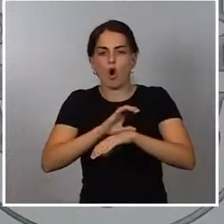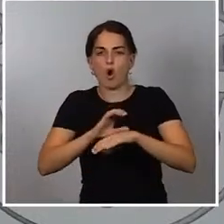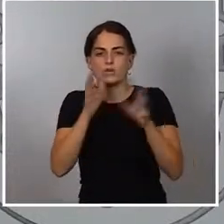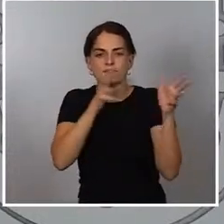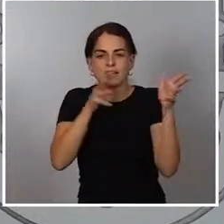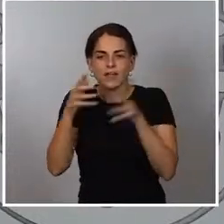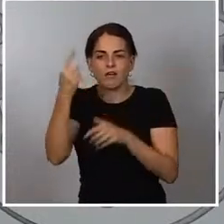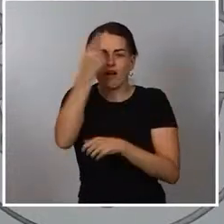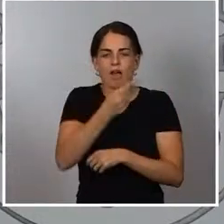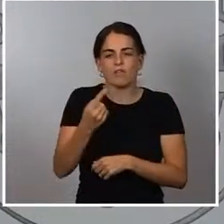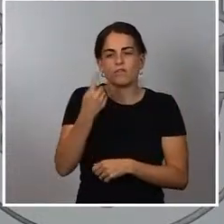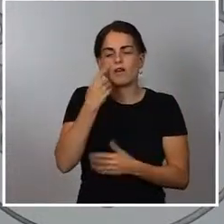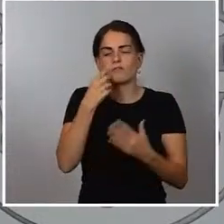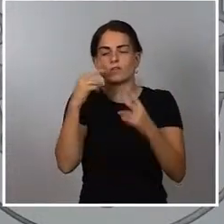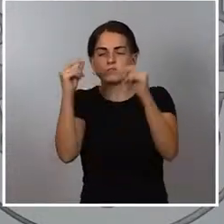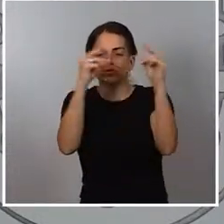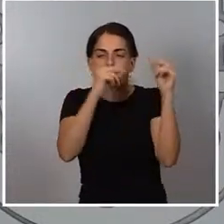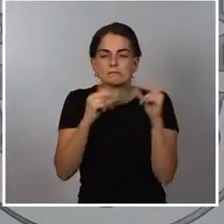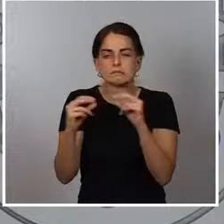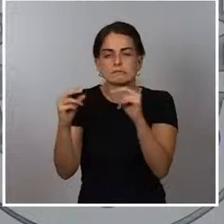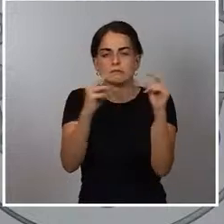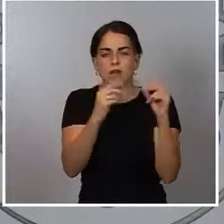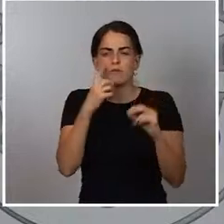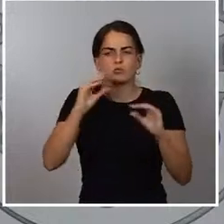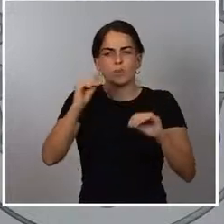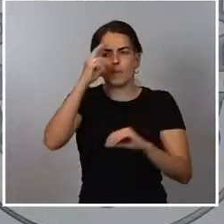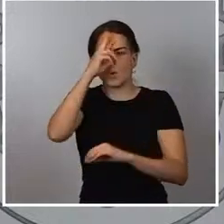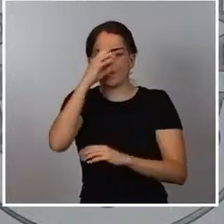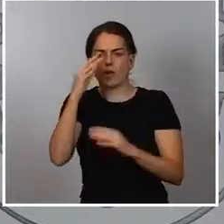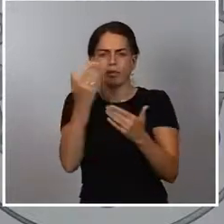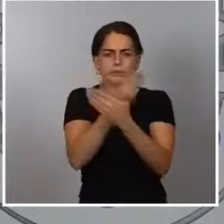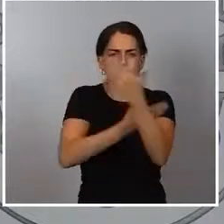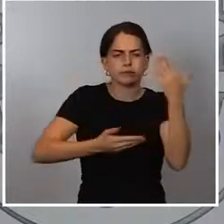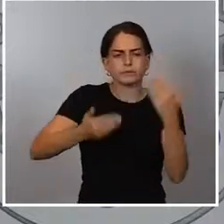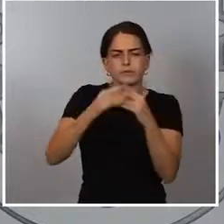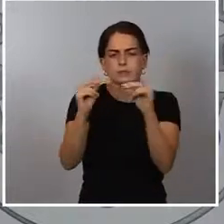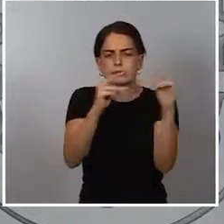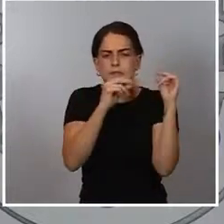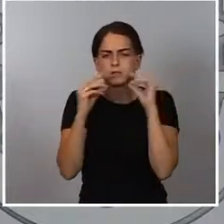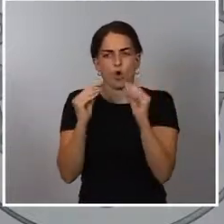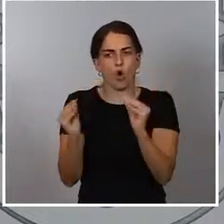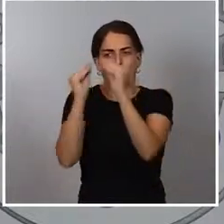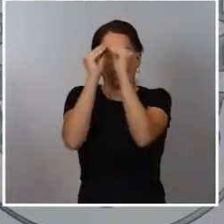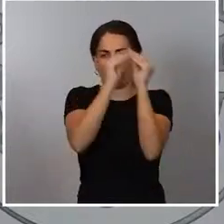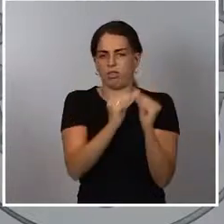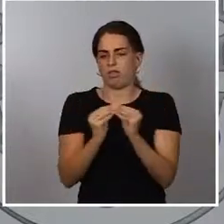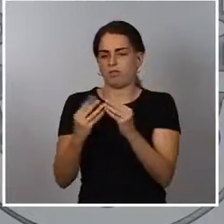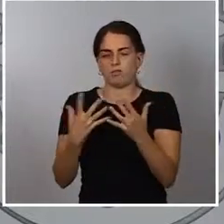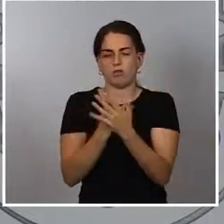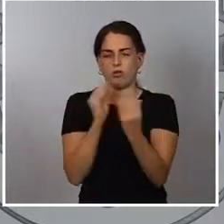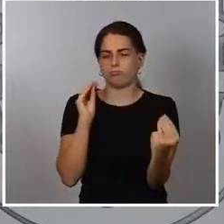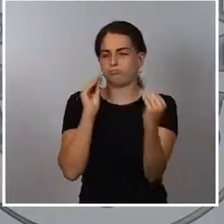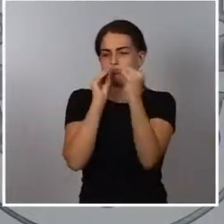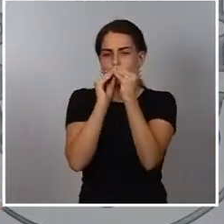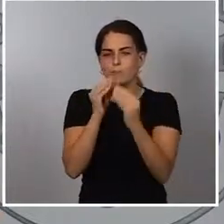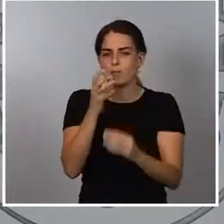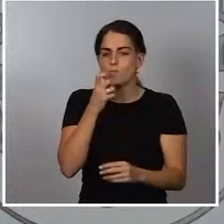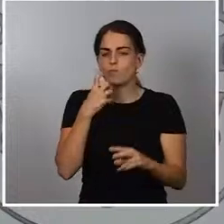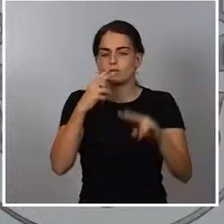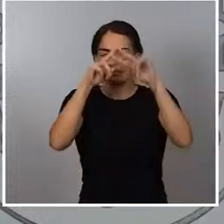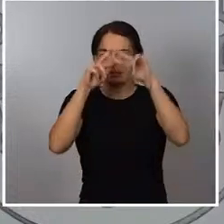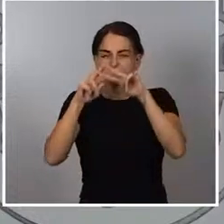compartiendo la preocupación una preocupación que es coincidente porque la radiografía digamos es igual